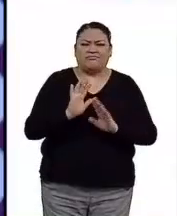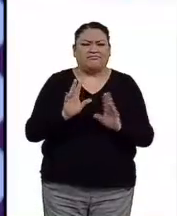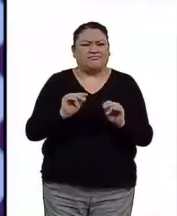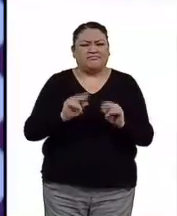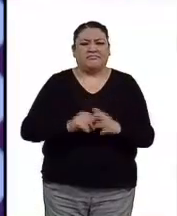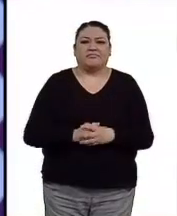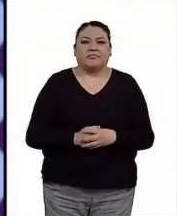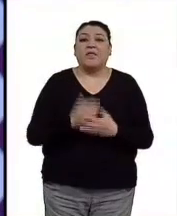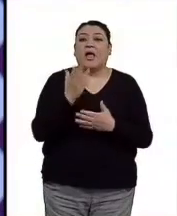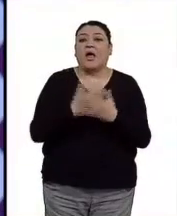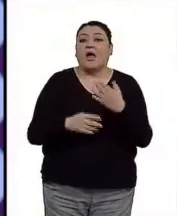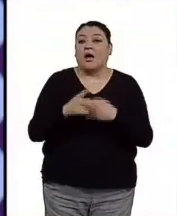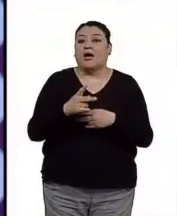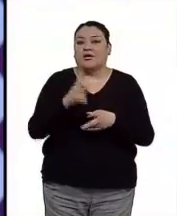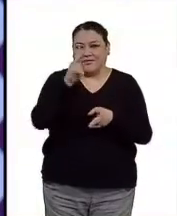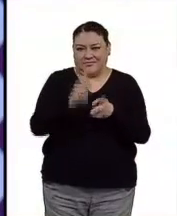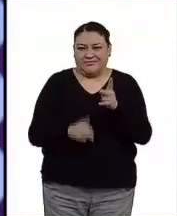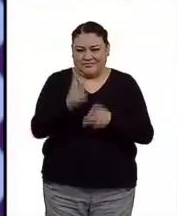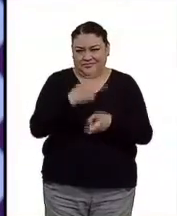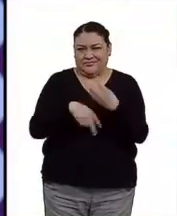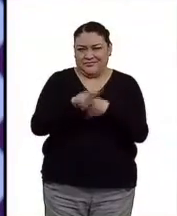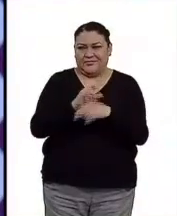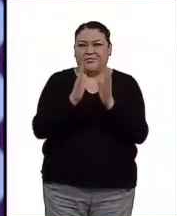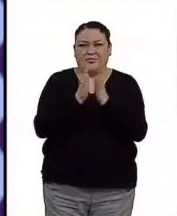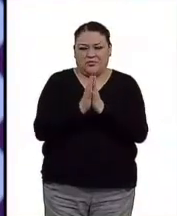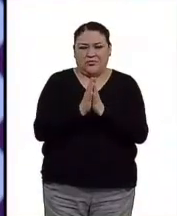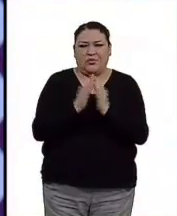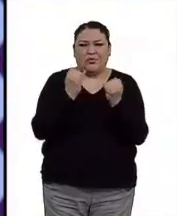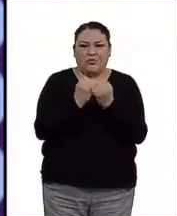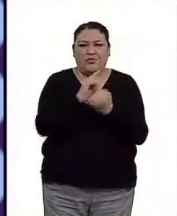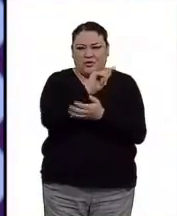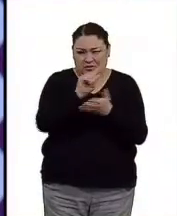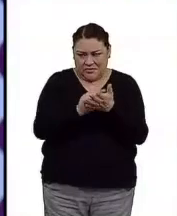Es momento de ir a una primera pausa. Lo invito a seguirnos en nuestras redes sociales,